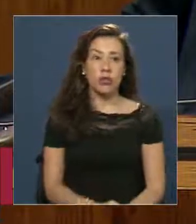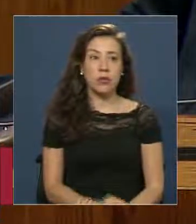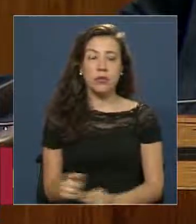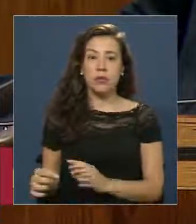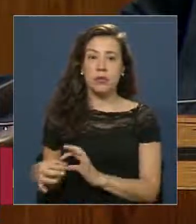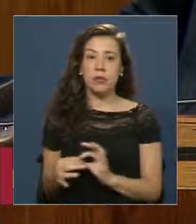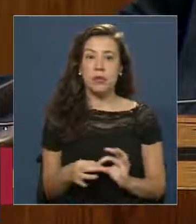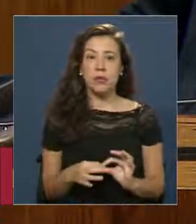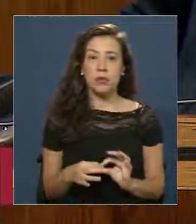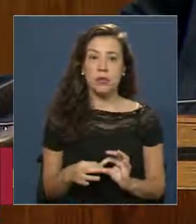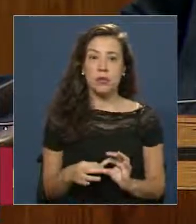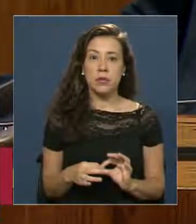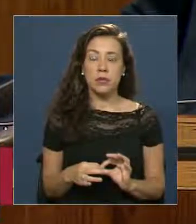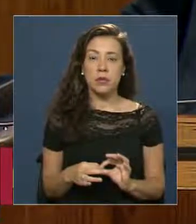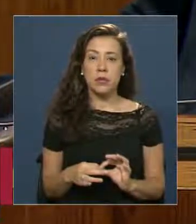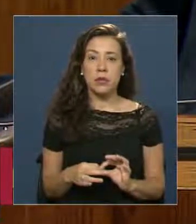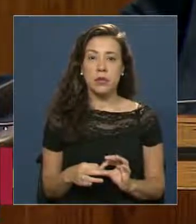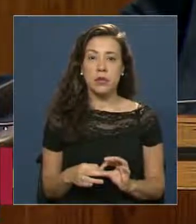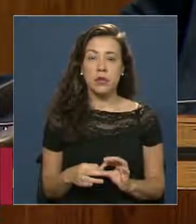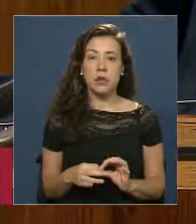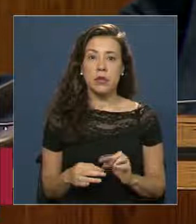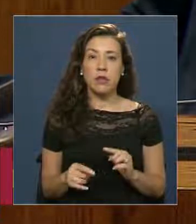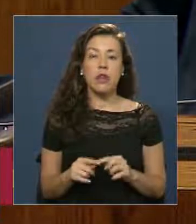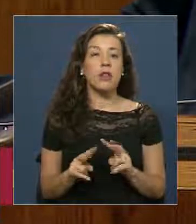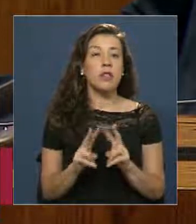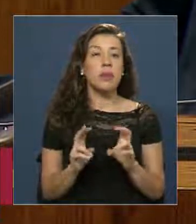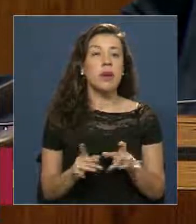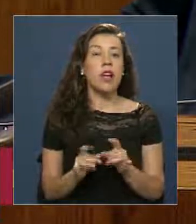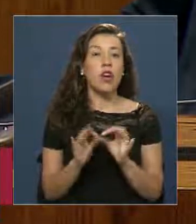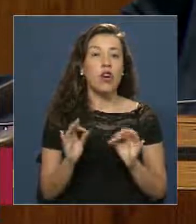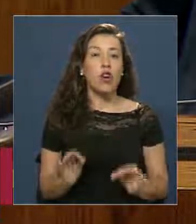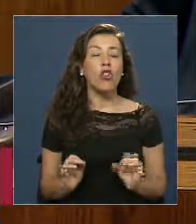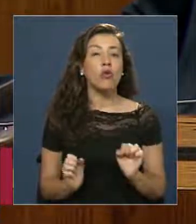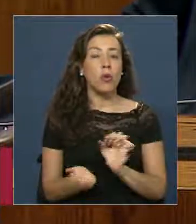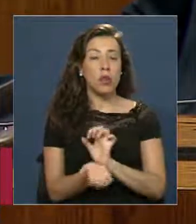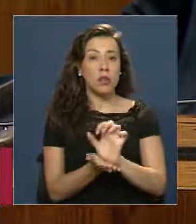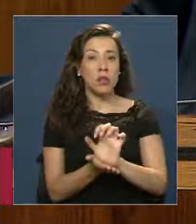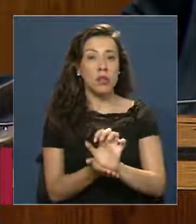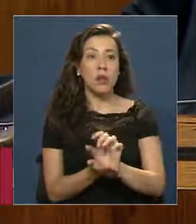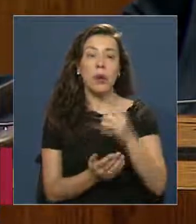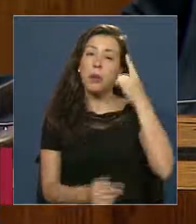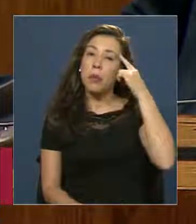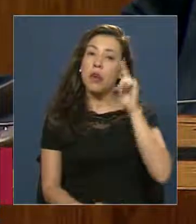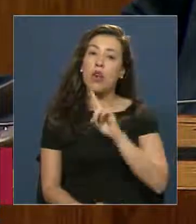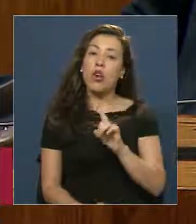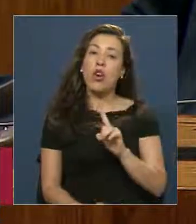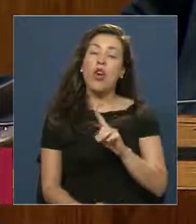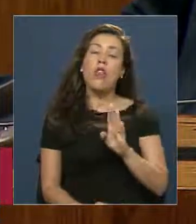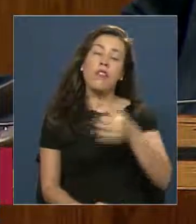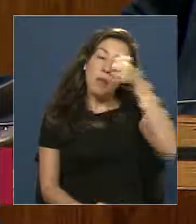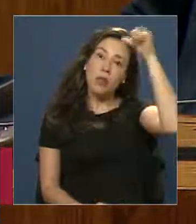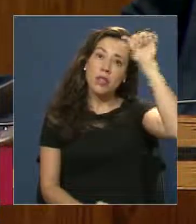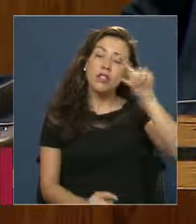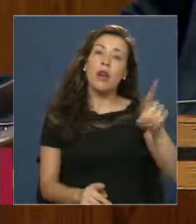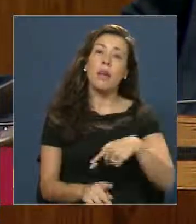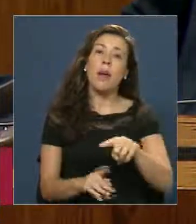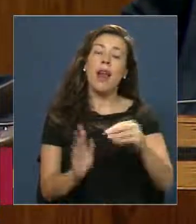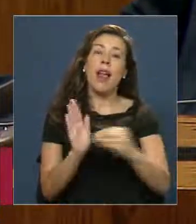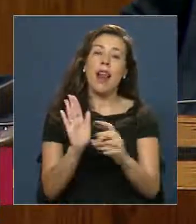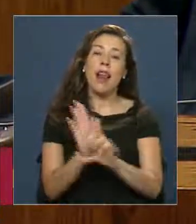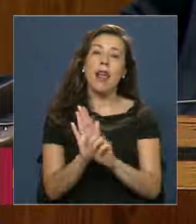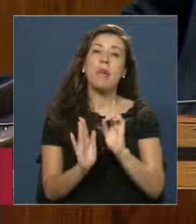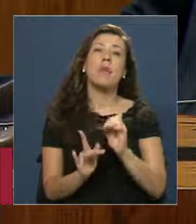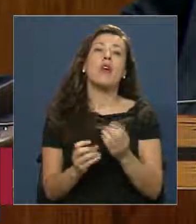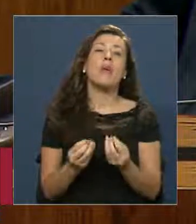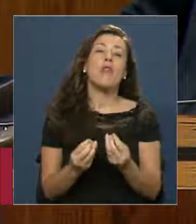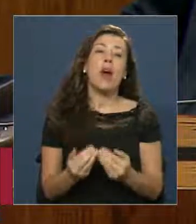tanto, siempre dentro de esta lógica de la doctrina, que estas conductas son repudiables, pero no las penalicemos porque eso genera un